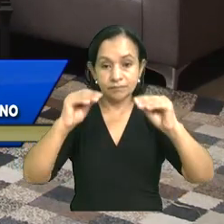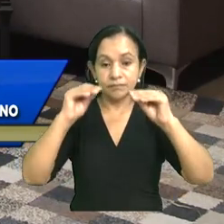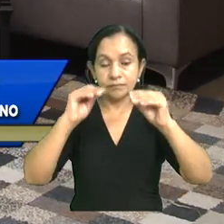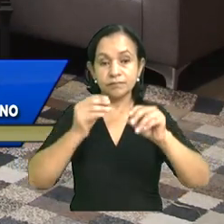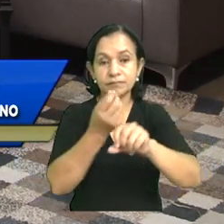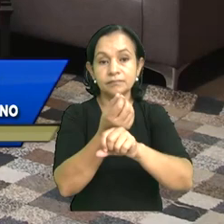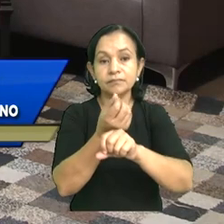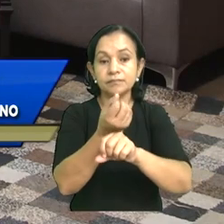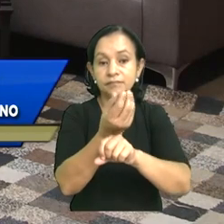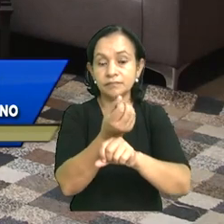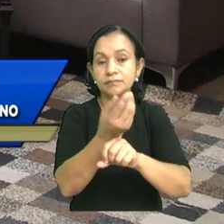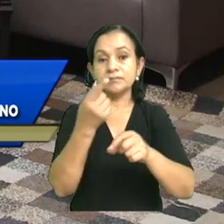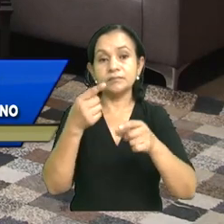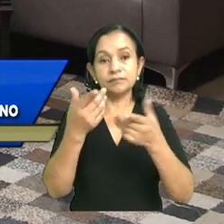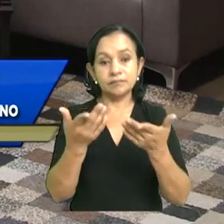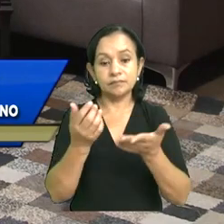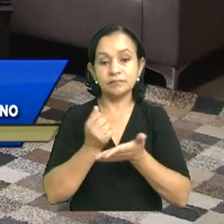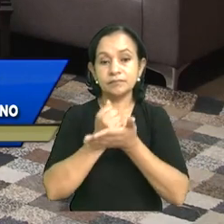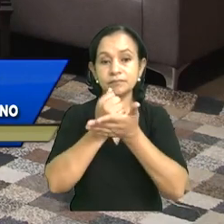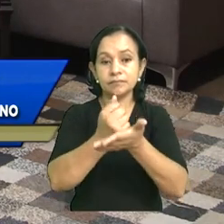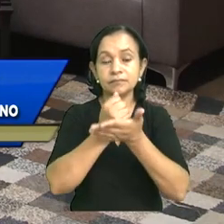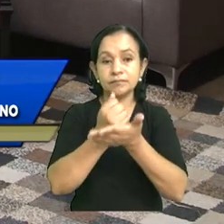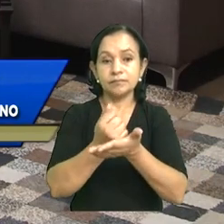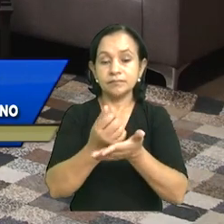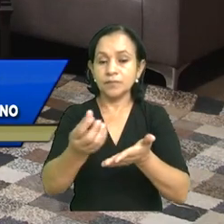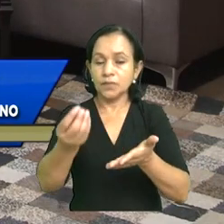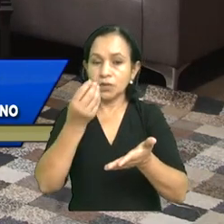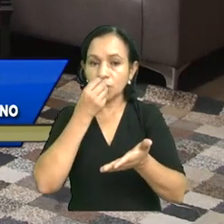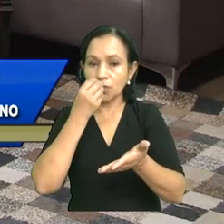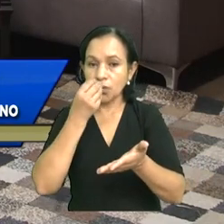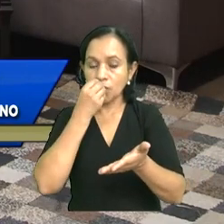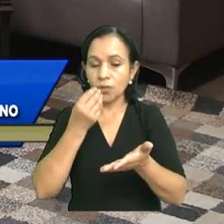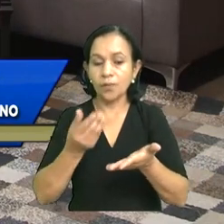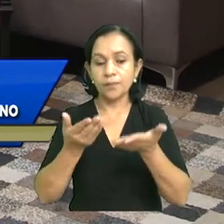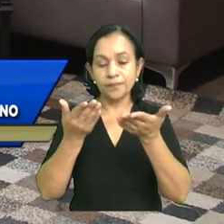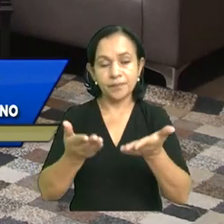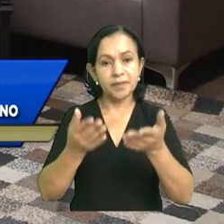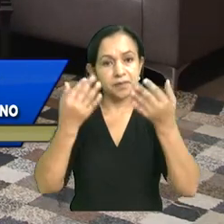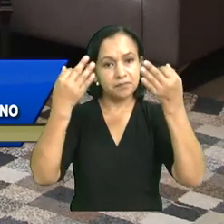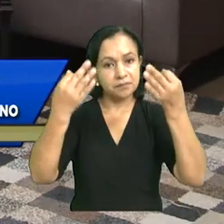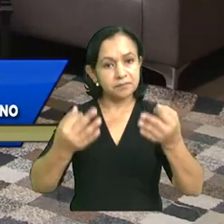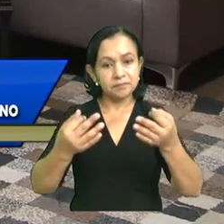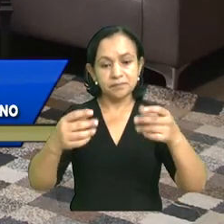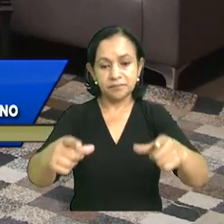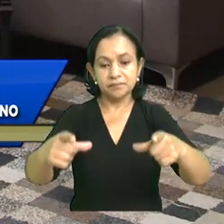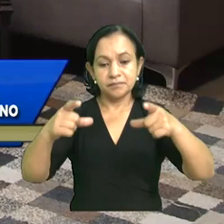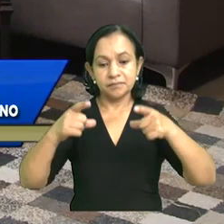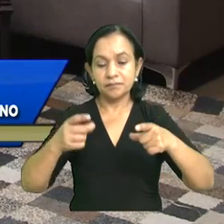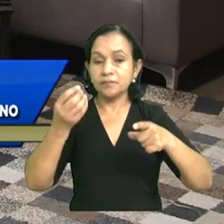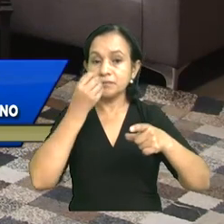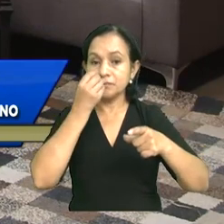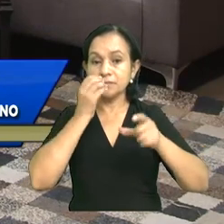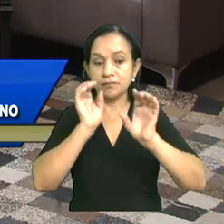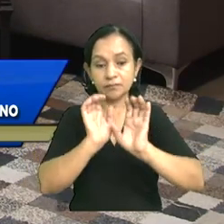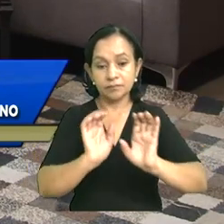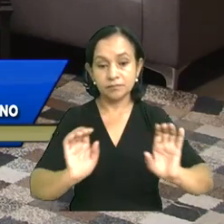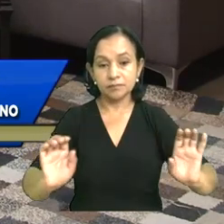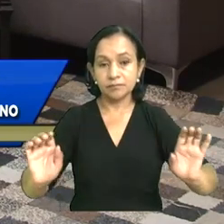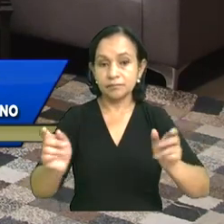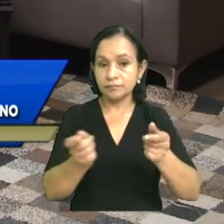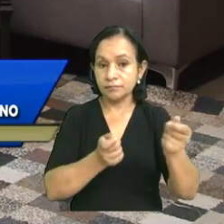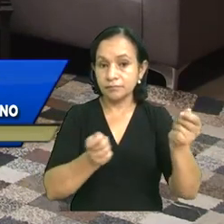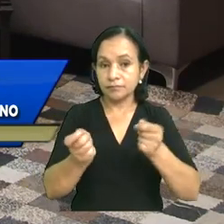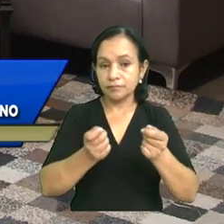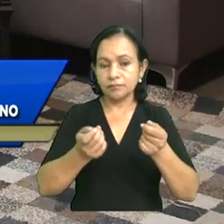gobiernos locales al frente, donde se le garantiza una alimentación nutritiva, balanceada, donde también se le da el control de peso